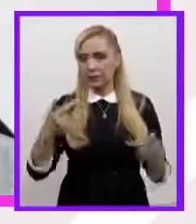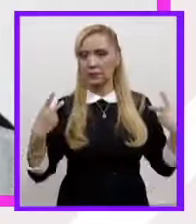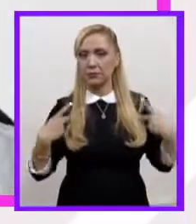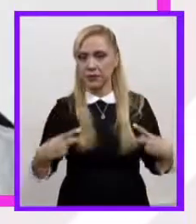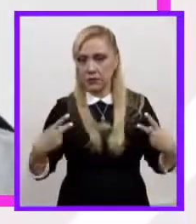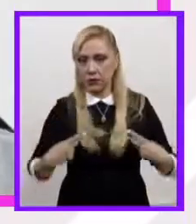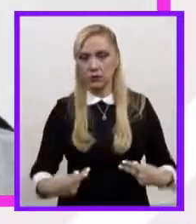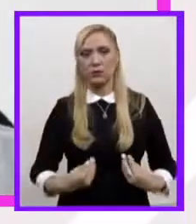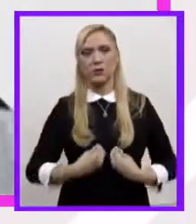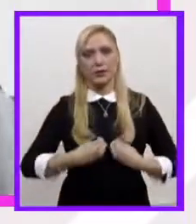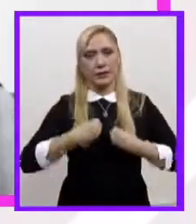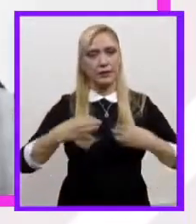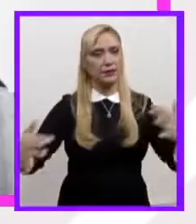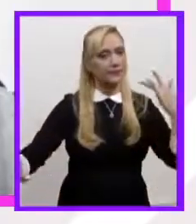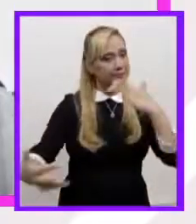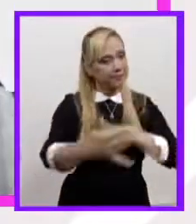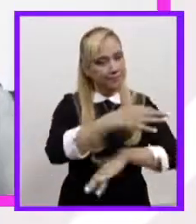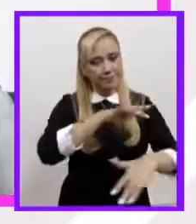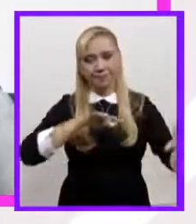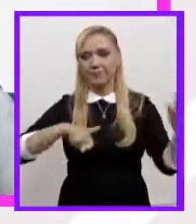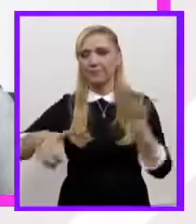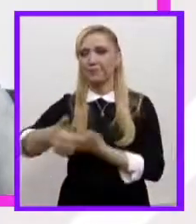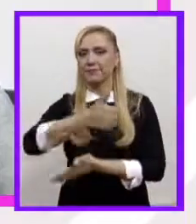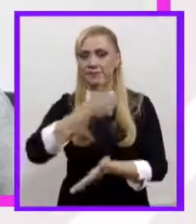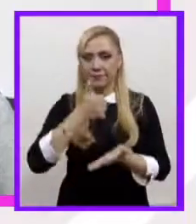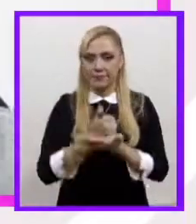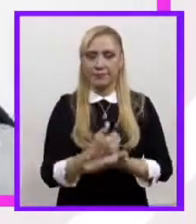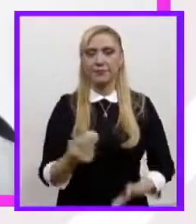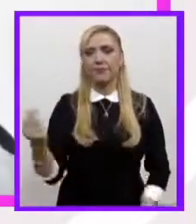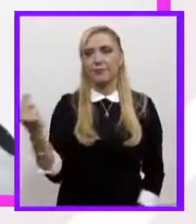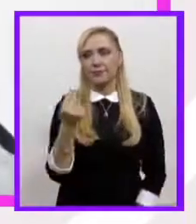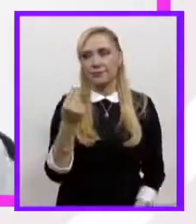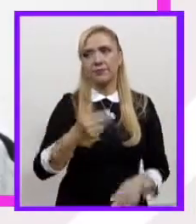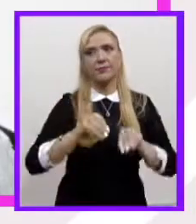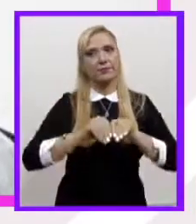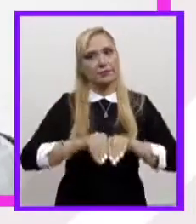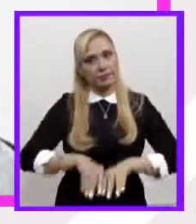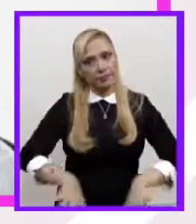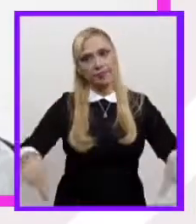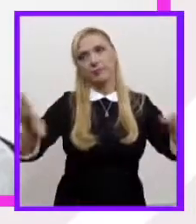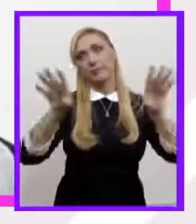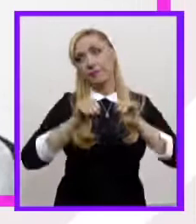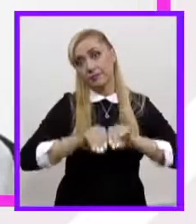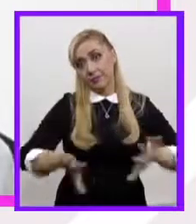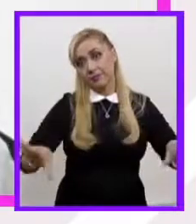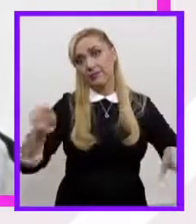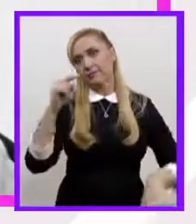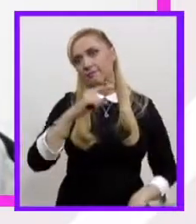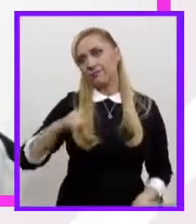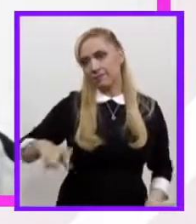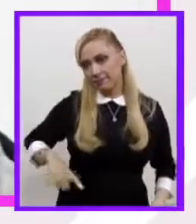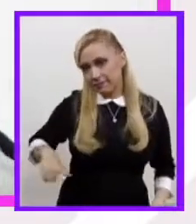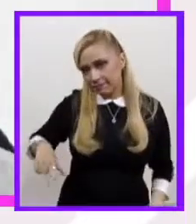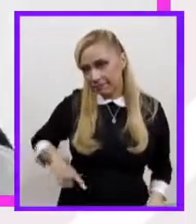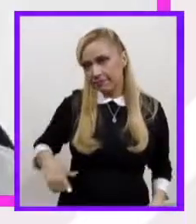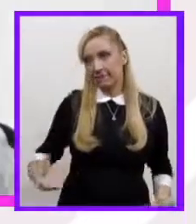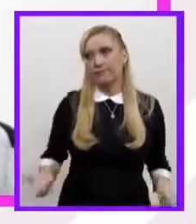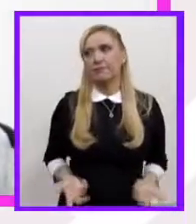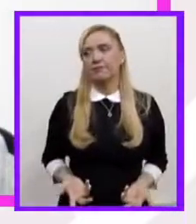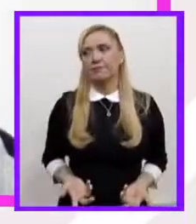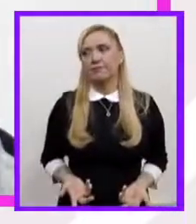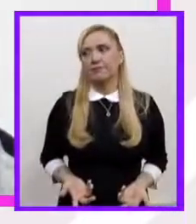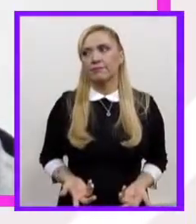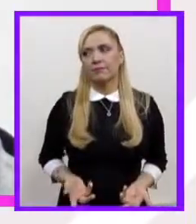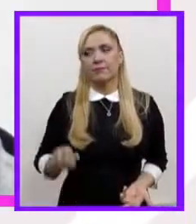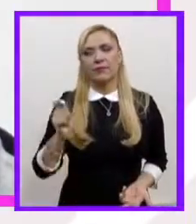de Cultura Cívica requiere una amplia difusión de parte del Estado. La Ley de Cultura Cívica